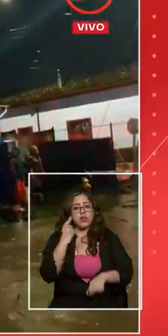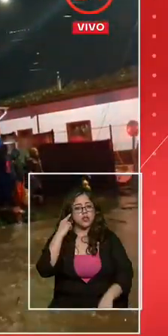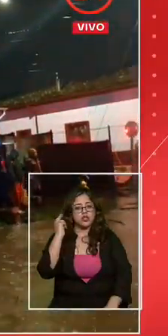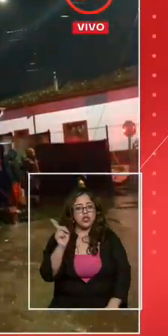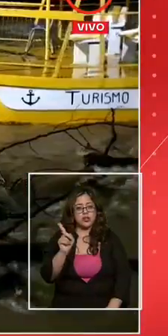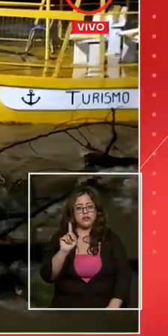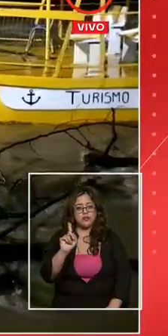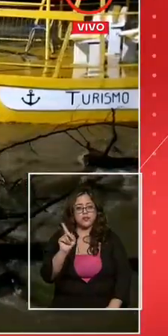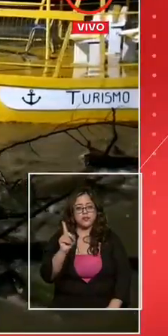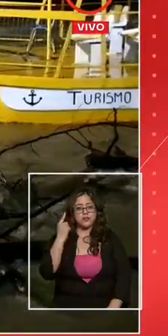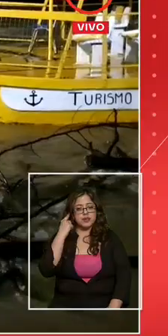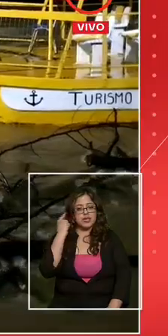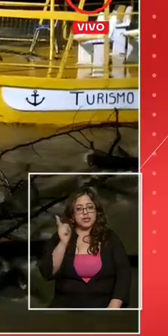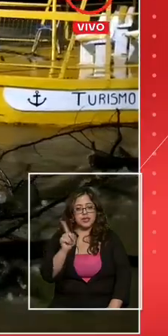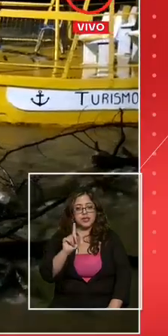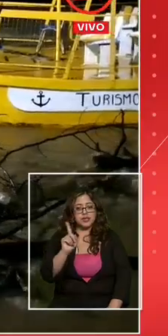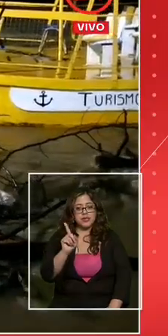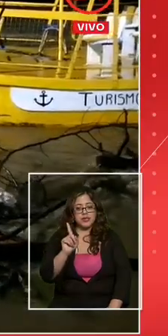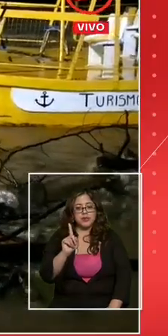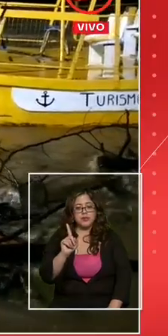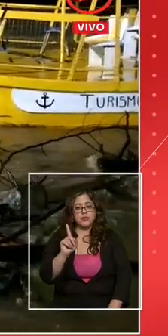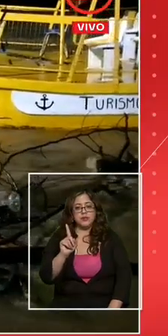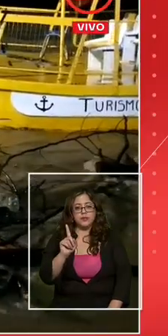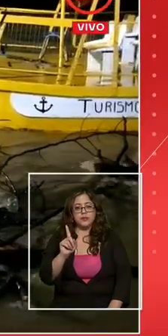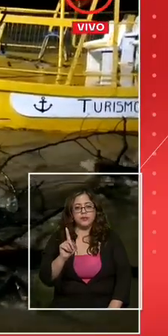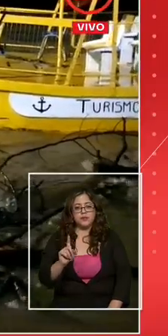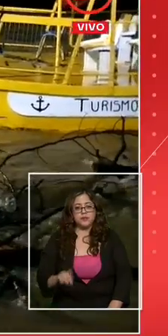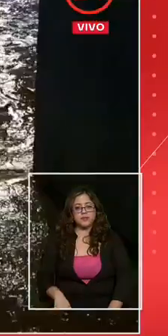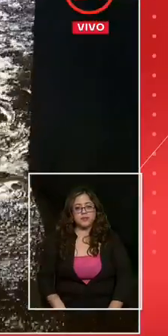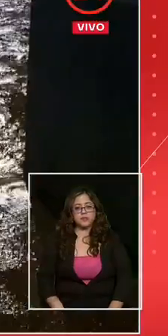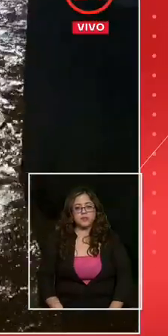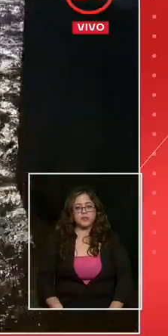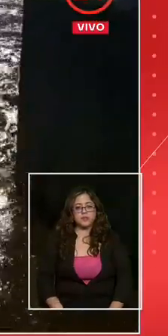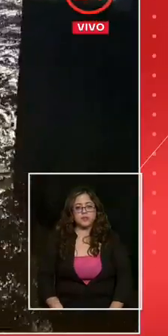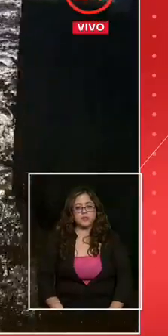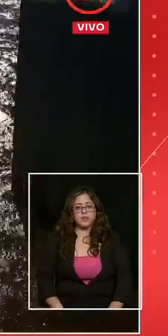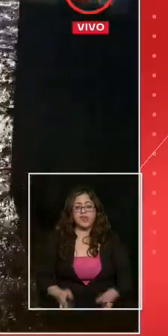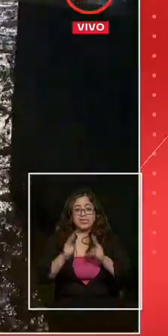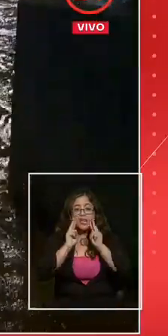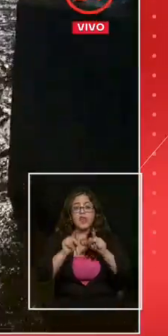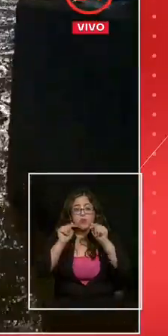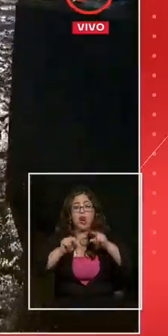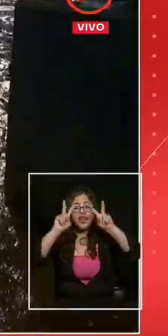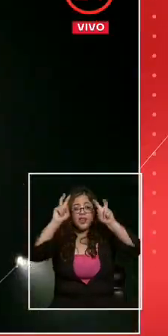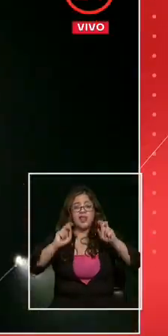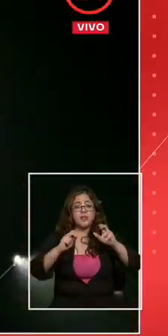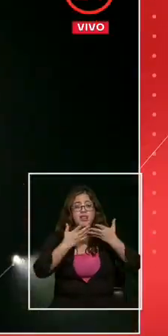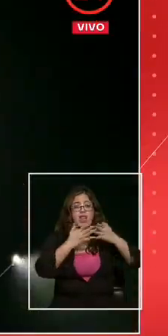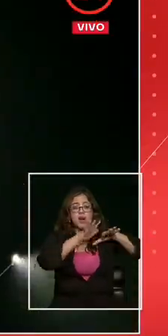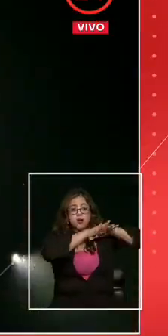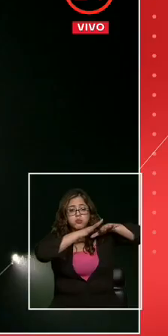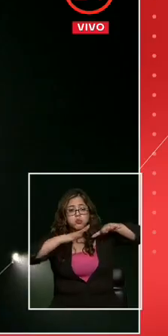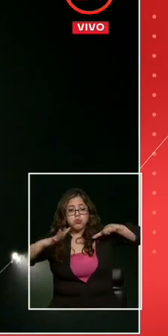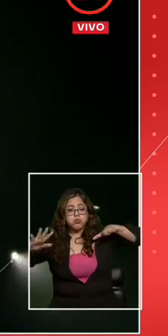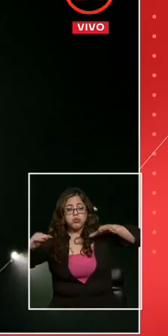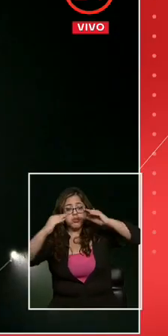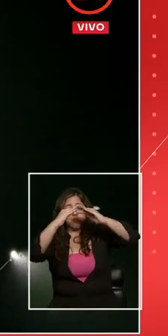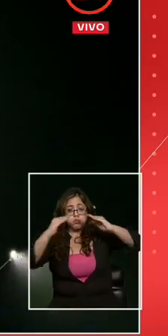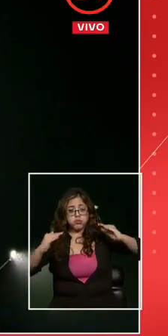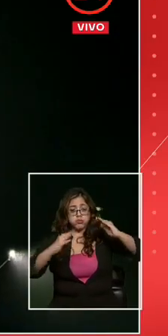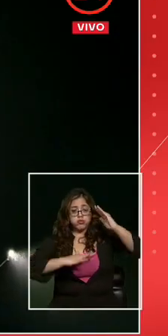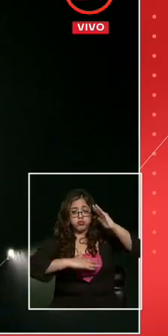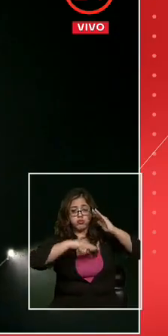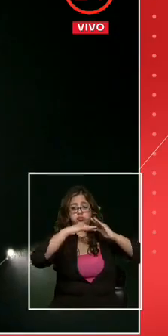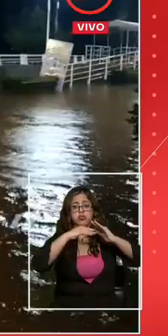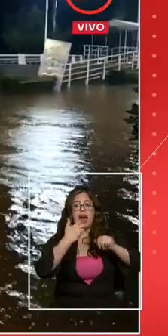acá, de la alcantarillado, ya estamos rebarsándonos ya. Perfecto. Pero si nosotros vemos que esto se nos está inundando y tenemos salida, una organización, tenemos todo. Que